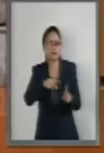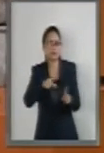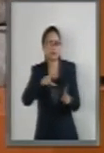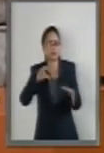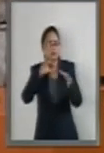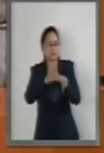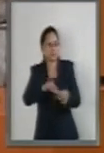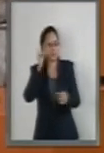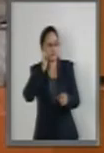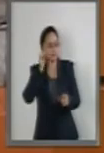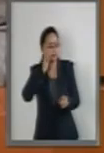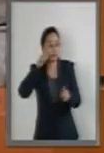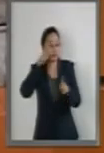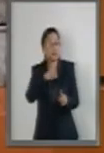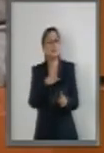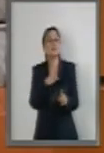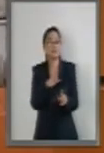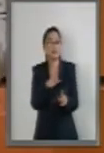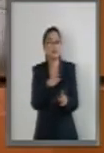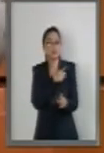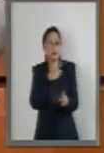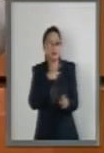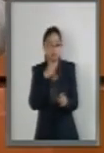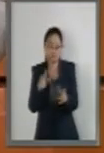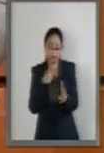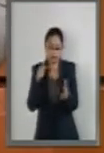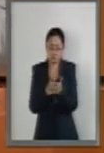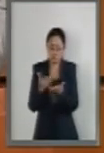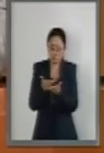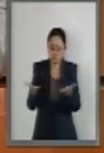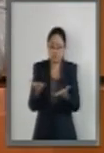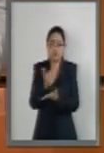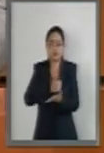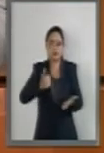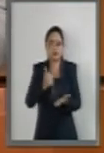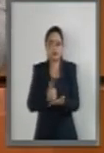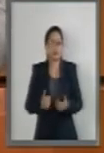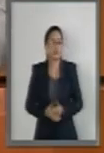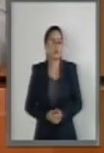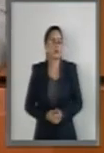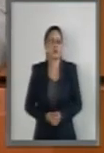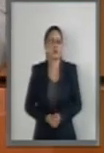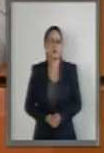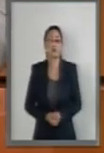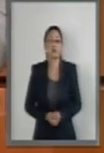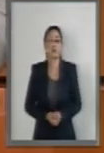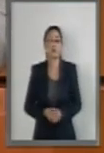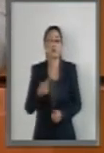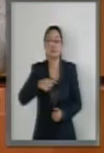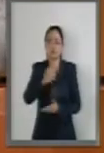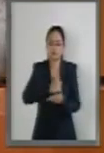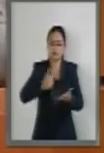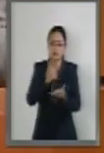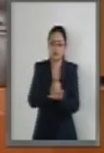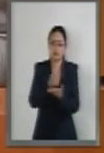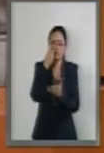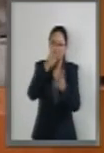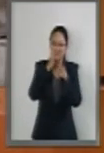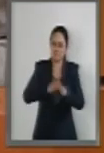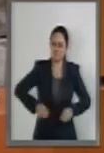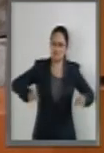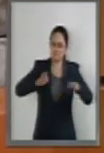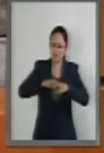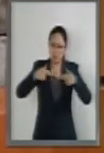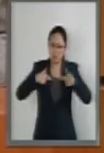tienen por necesidad que tener un espacio urbano. La ciudad es el gran invento de la